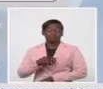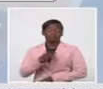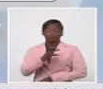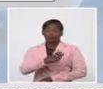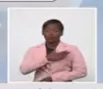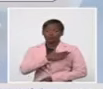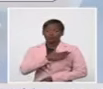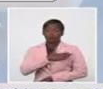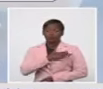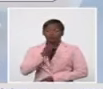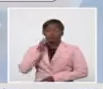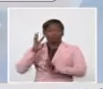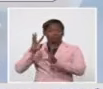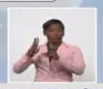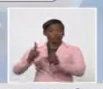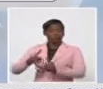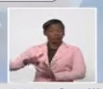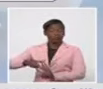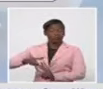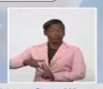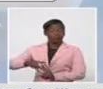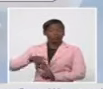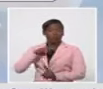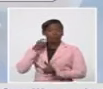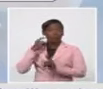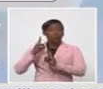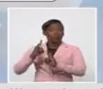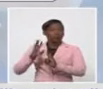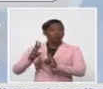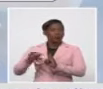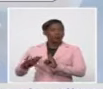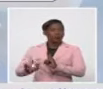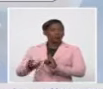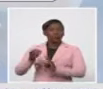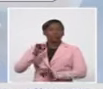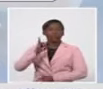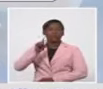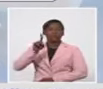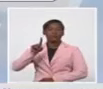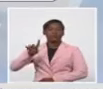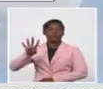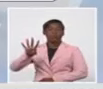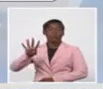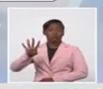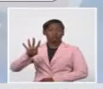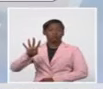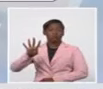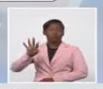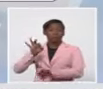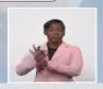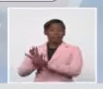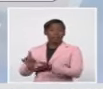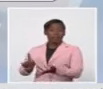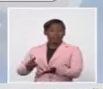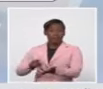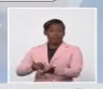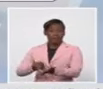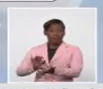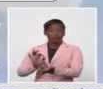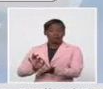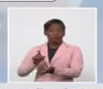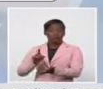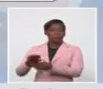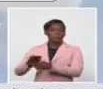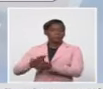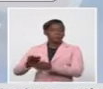de fallecidos se incrementa a 614 para una letalidad que se